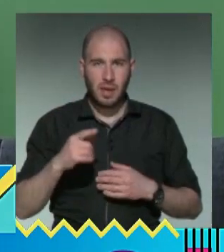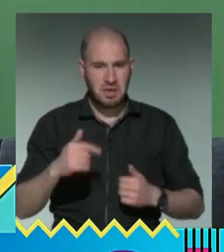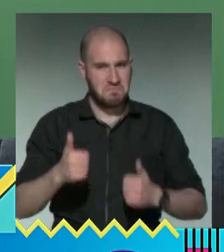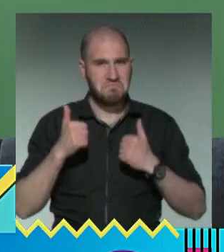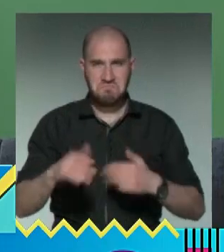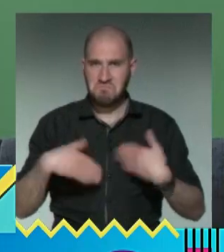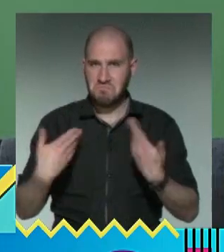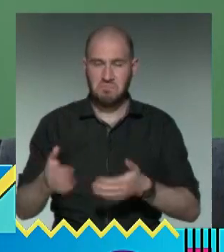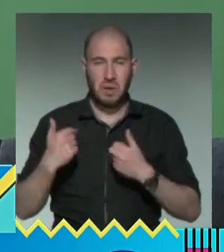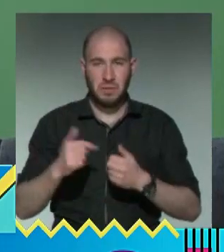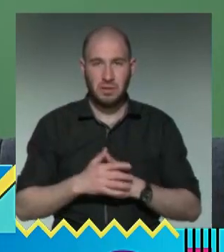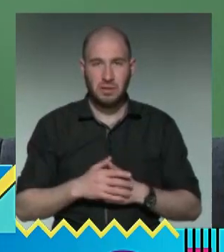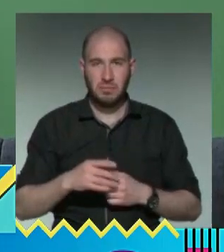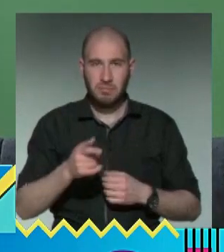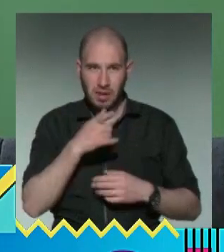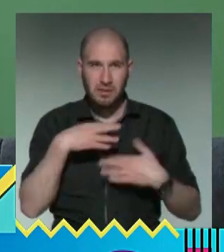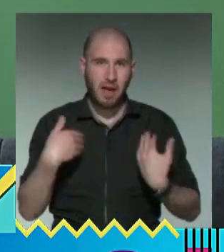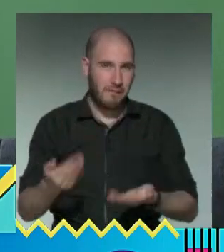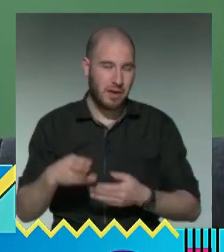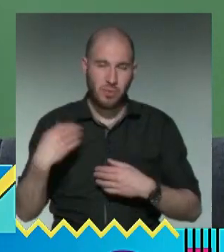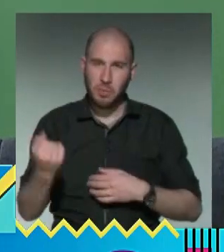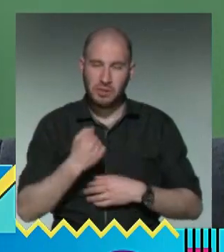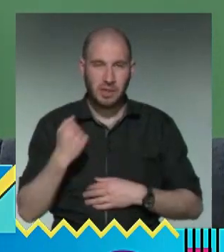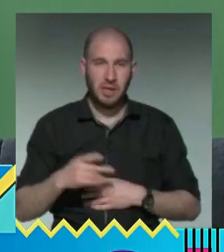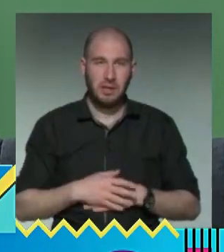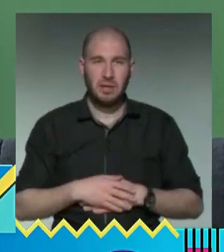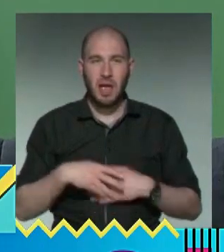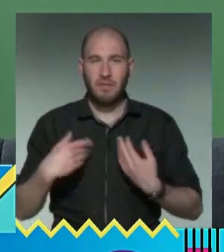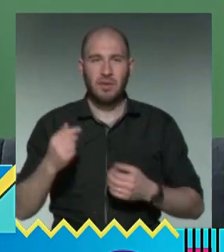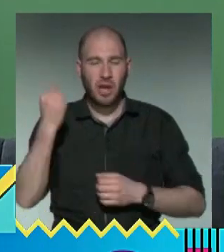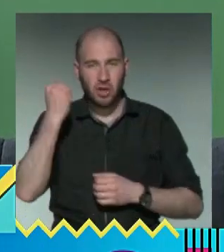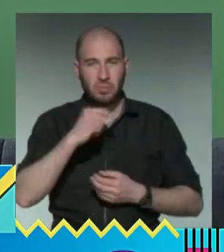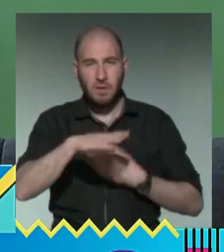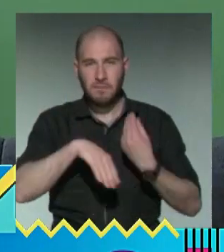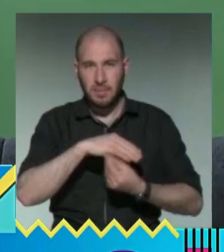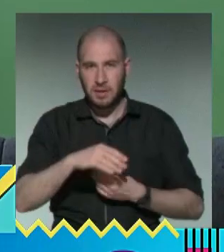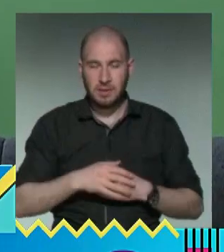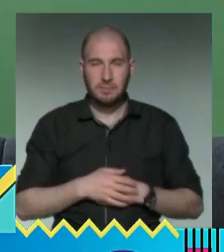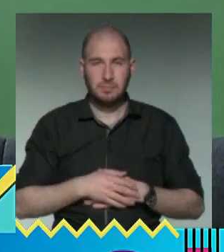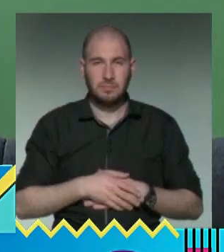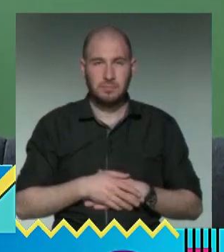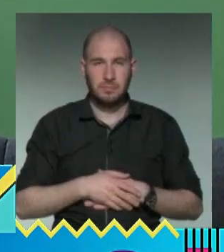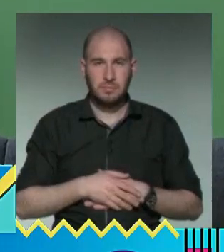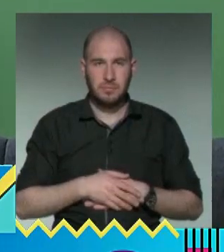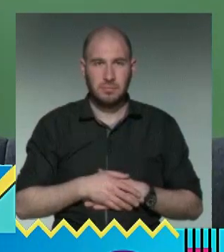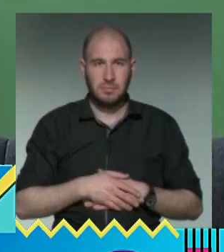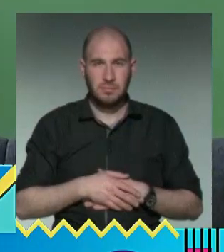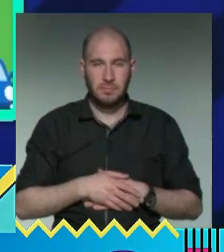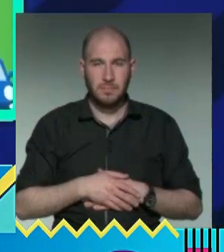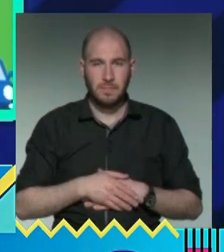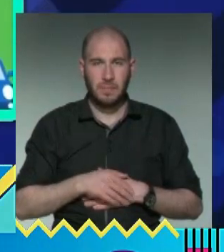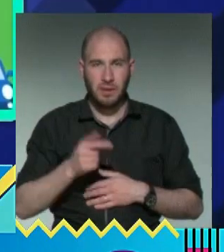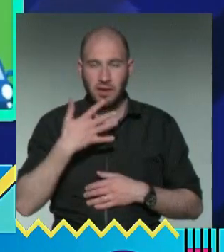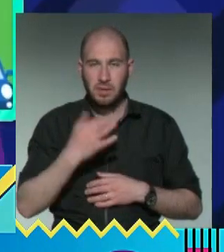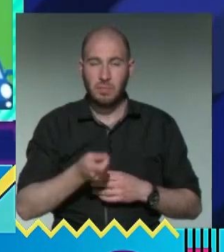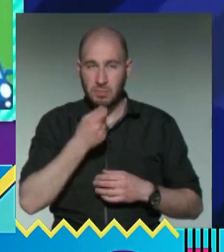bien, o sea, dicho muy burdamente, o sea, del beneficio económico para las familias. Sí, es una